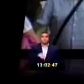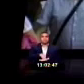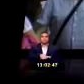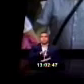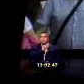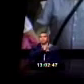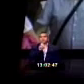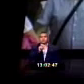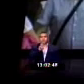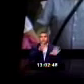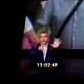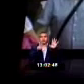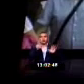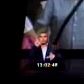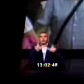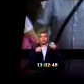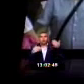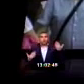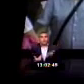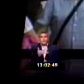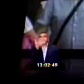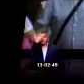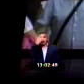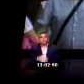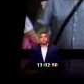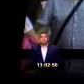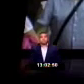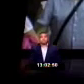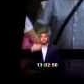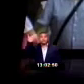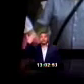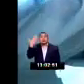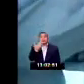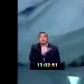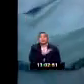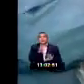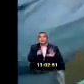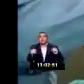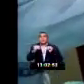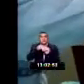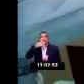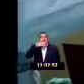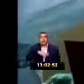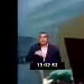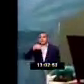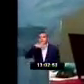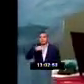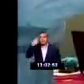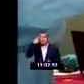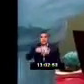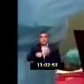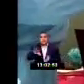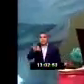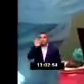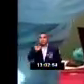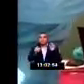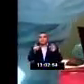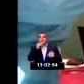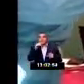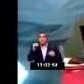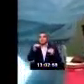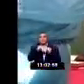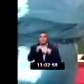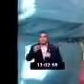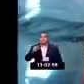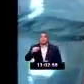registraron 497 nuevos casos. De momento, el alcalde señaló que se harán más pruebas para la detección de los casos y ratificó la validez